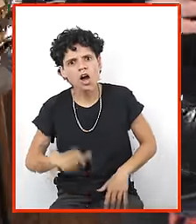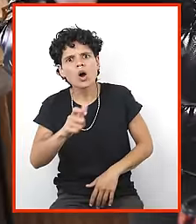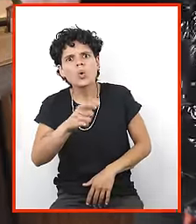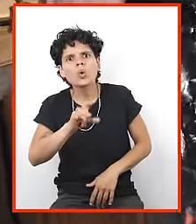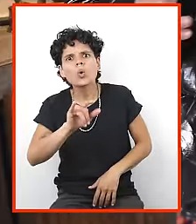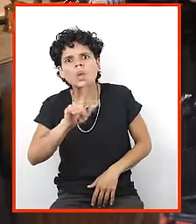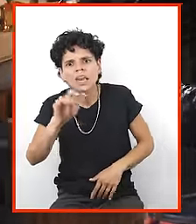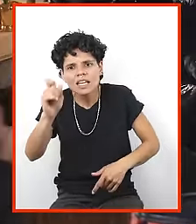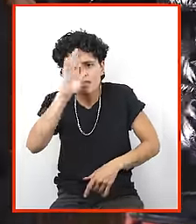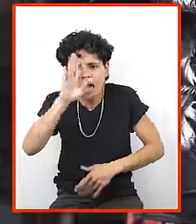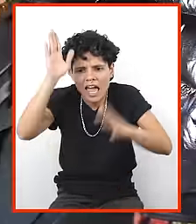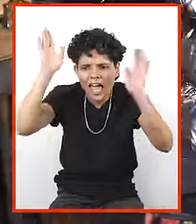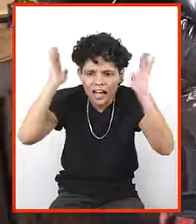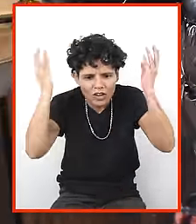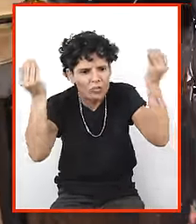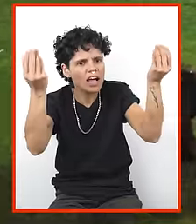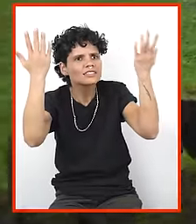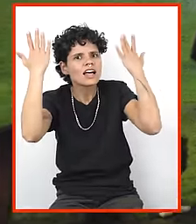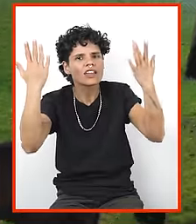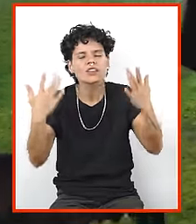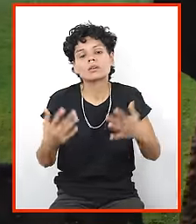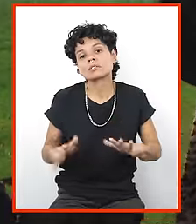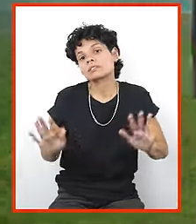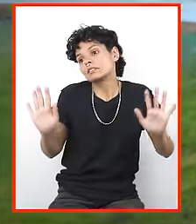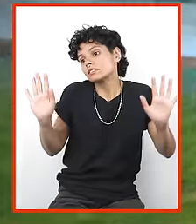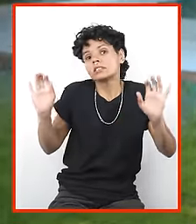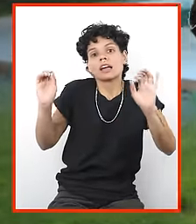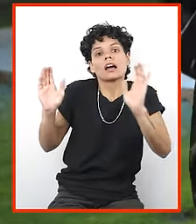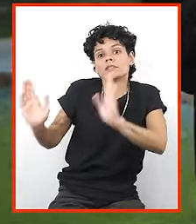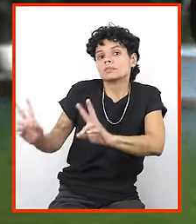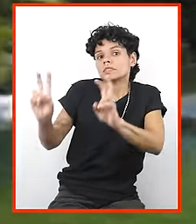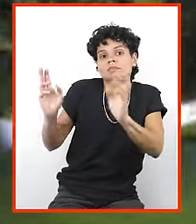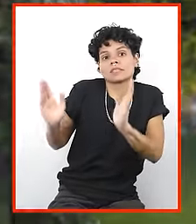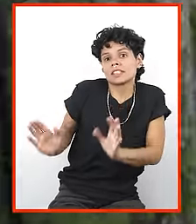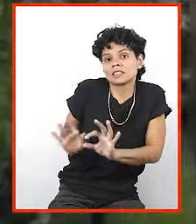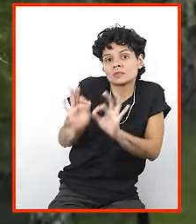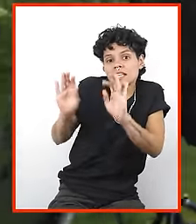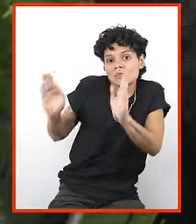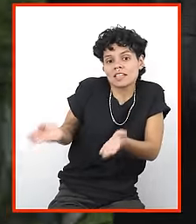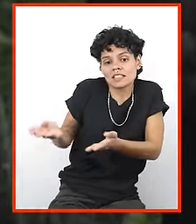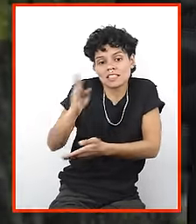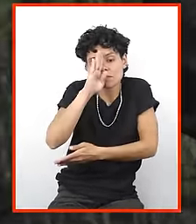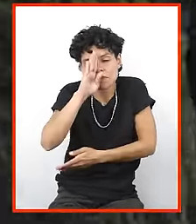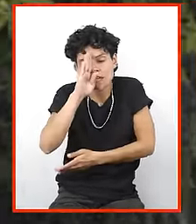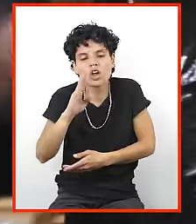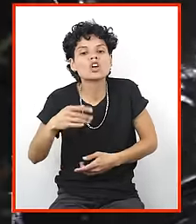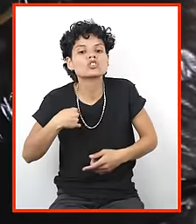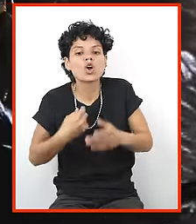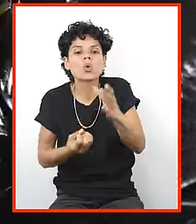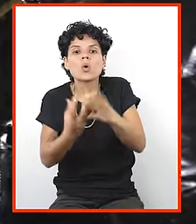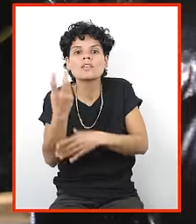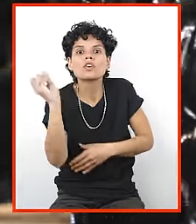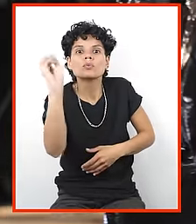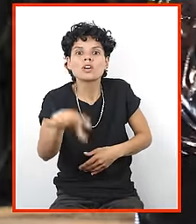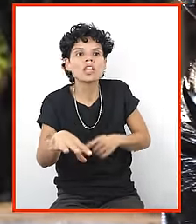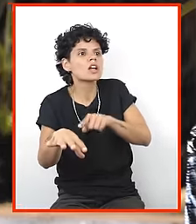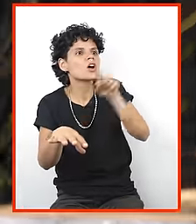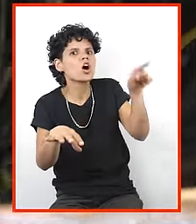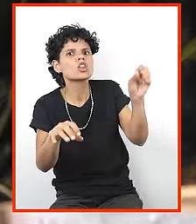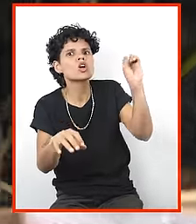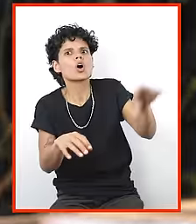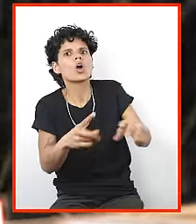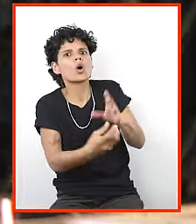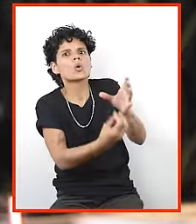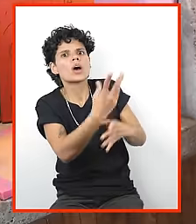la Denise ya se fue, no le importó nada la primera parte del programa, la primera sección del programa. Ahí está. No, cacha, que le tiré el nuevo y el otro